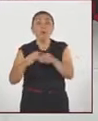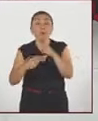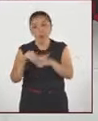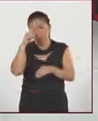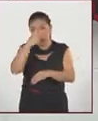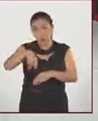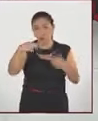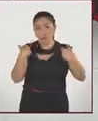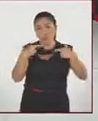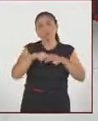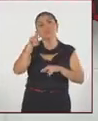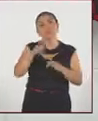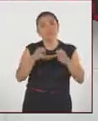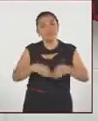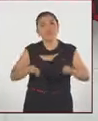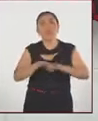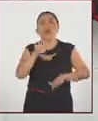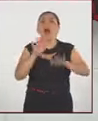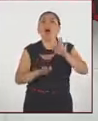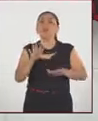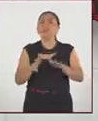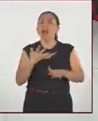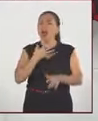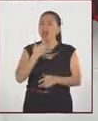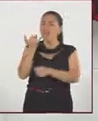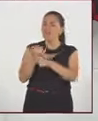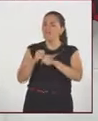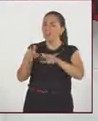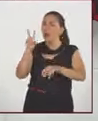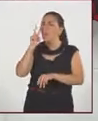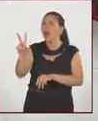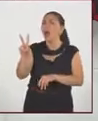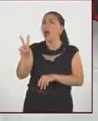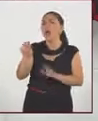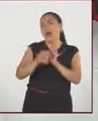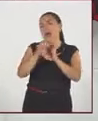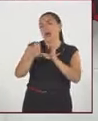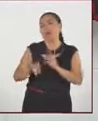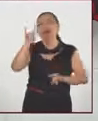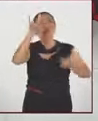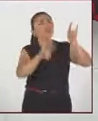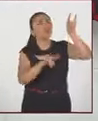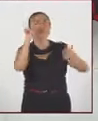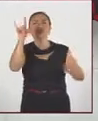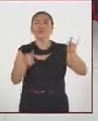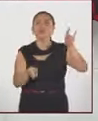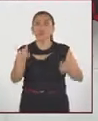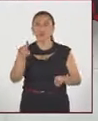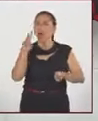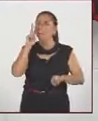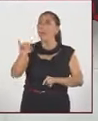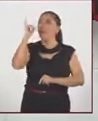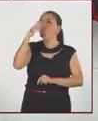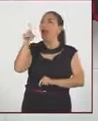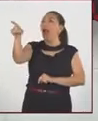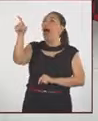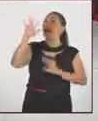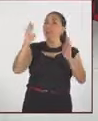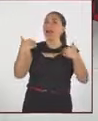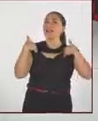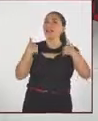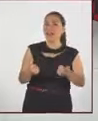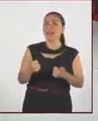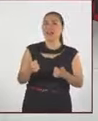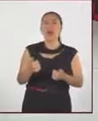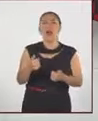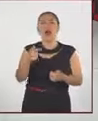importantes, porque luego cierta información es más fácil verla, en el caso de los pósters que mencionabas, en una imagen y decir, así lo tengo que hacer,